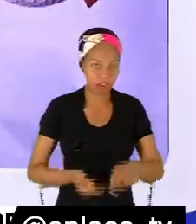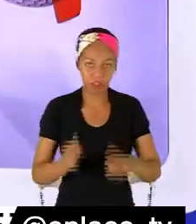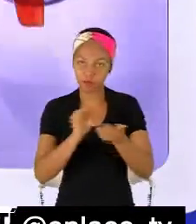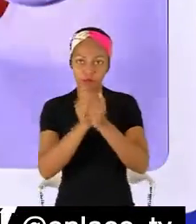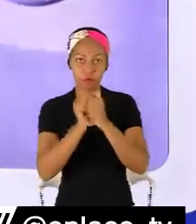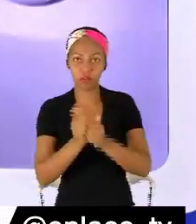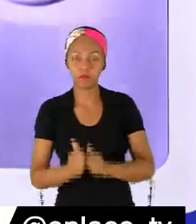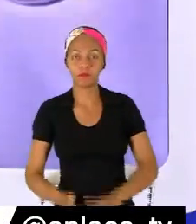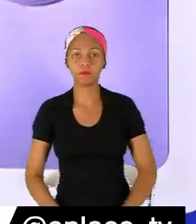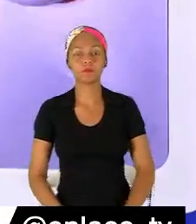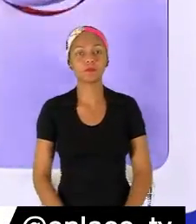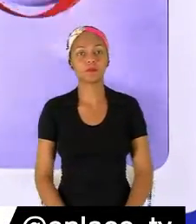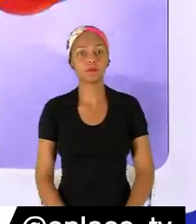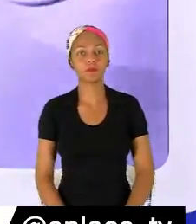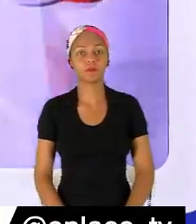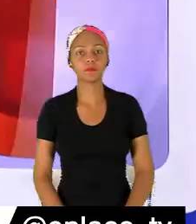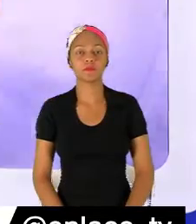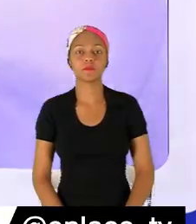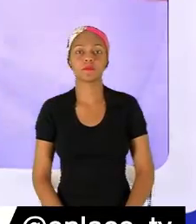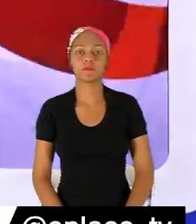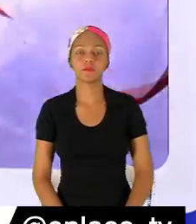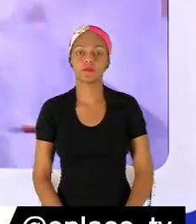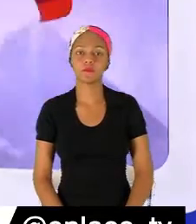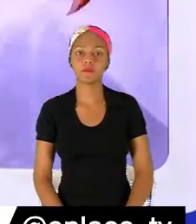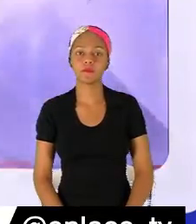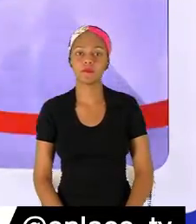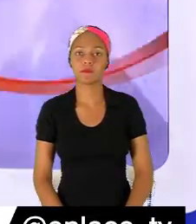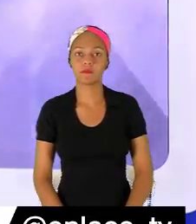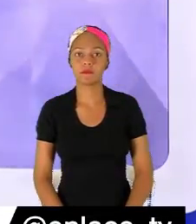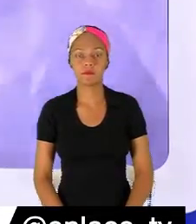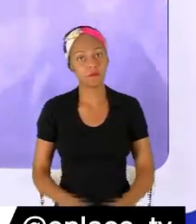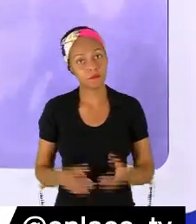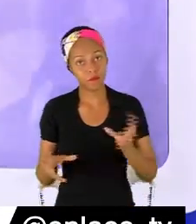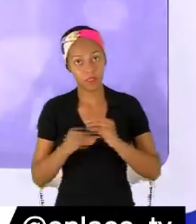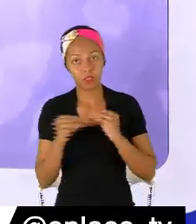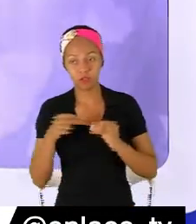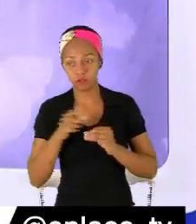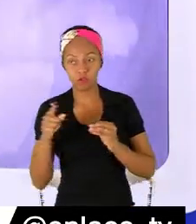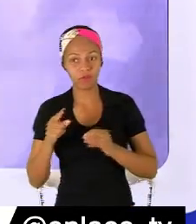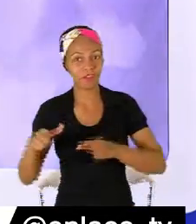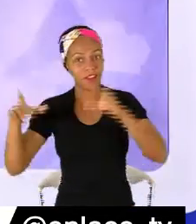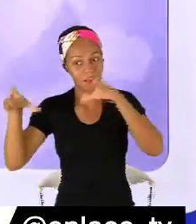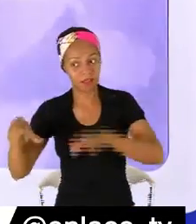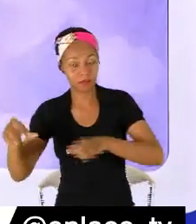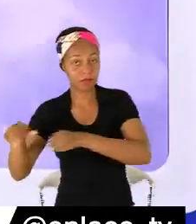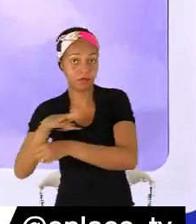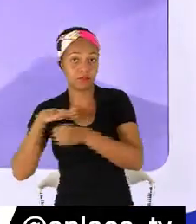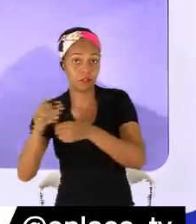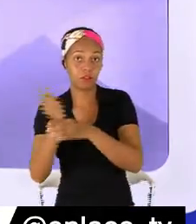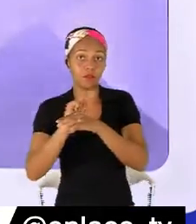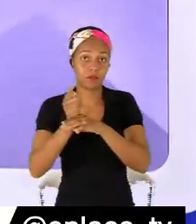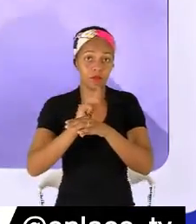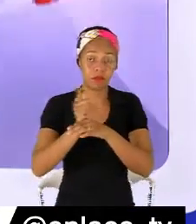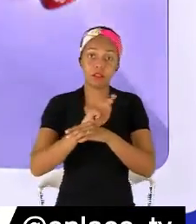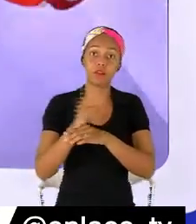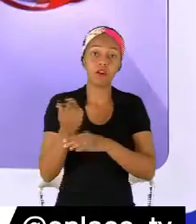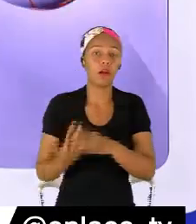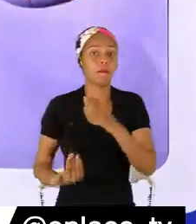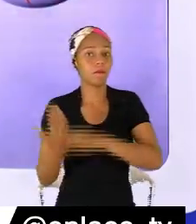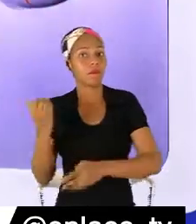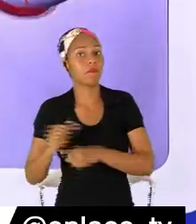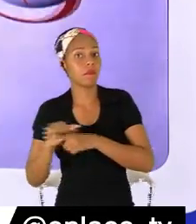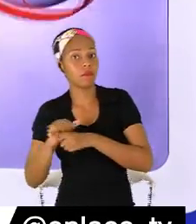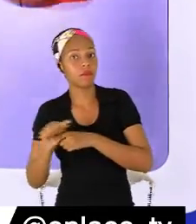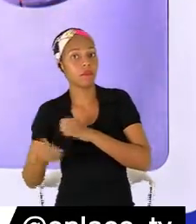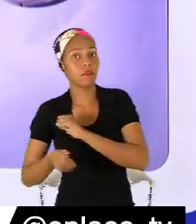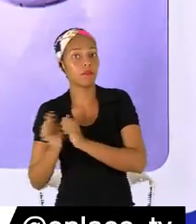Resultados de la fecha jugada, una más que se da por estos días en la cancha del barrio La Floresta, del torneo recreativo allí en la Comuna